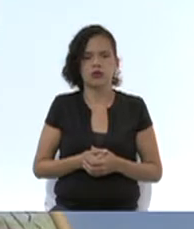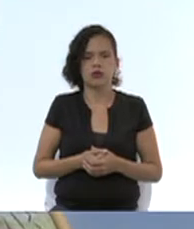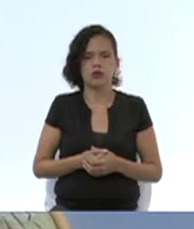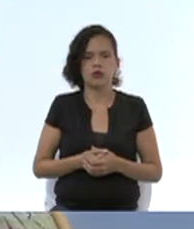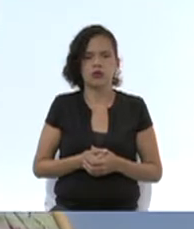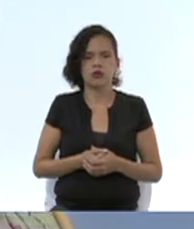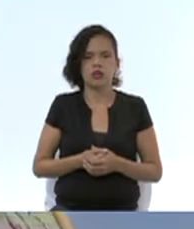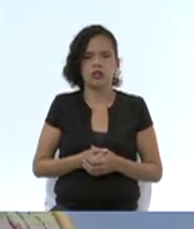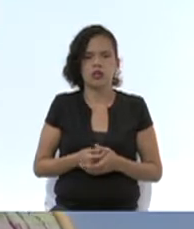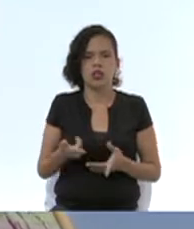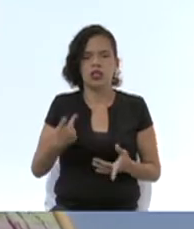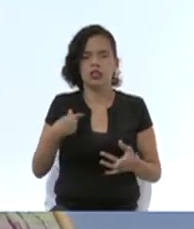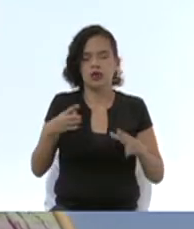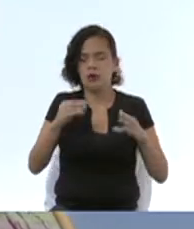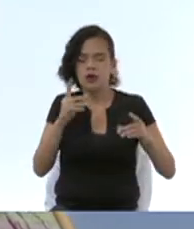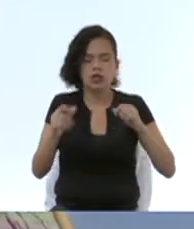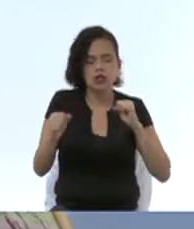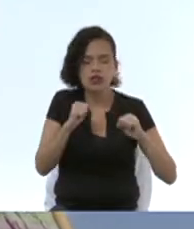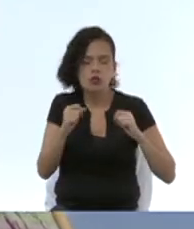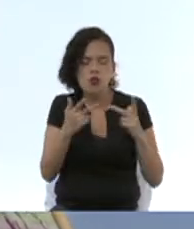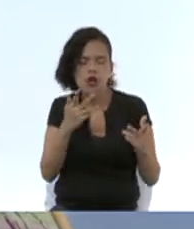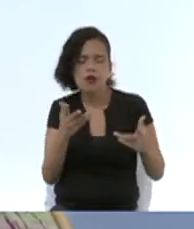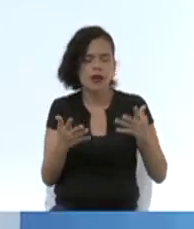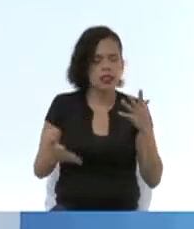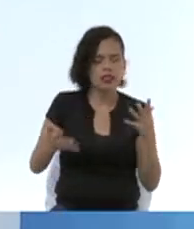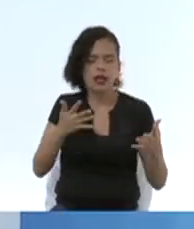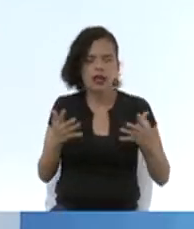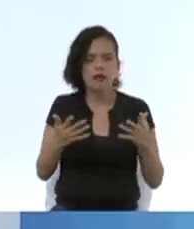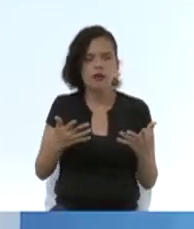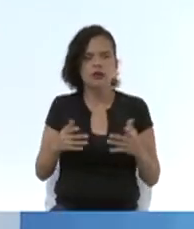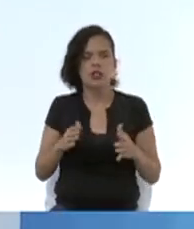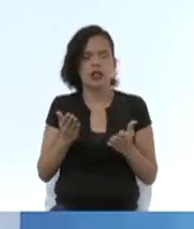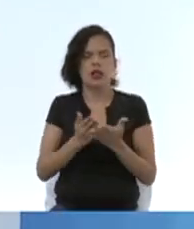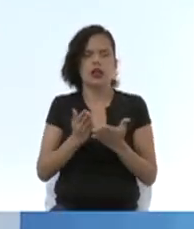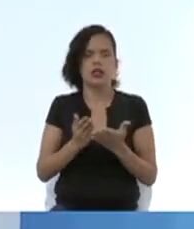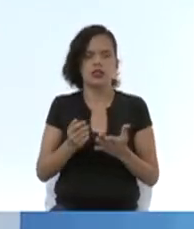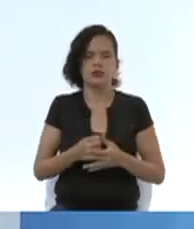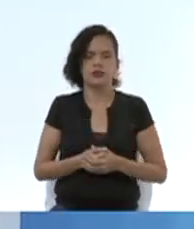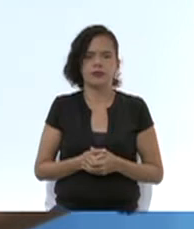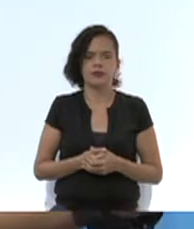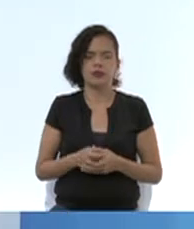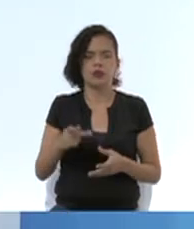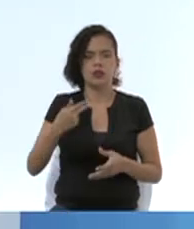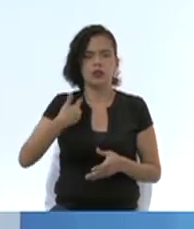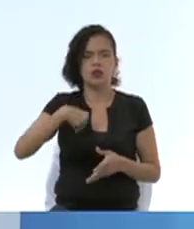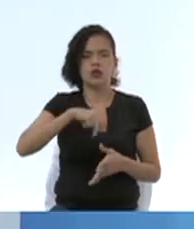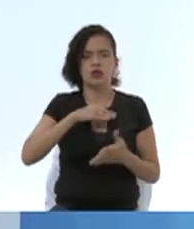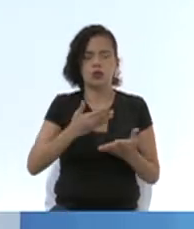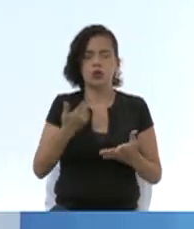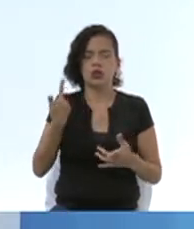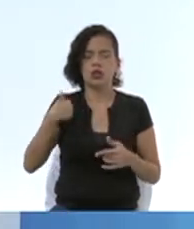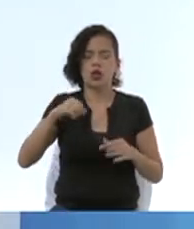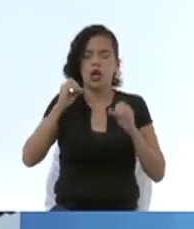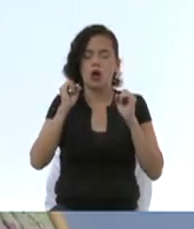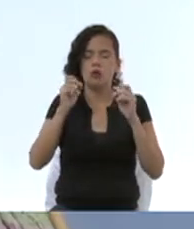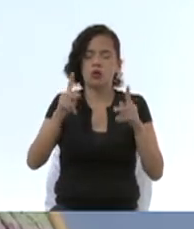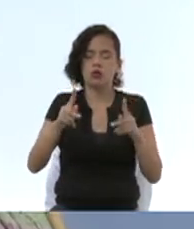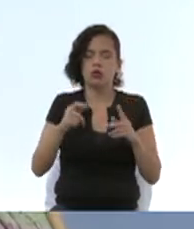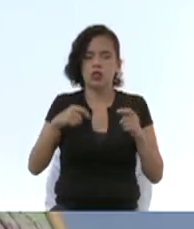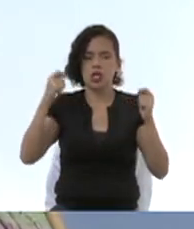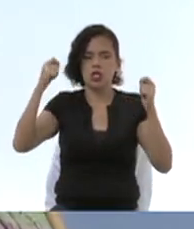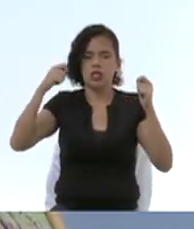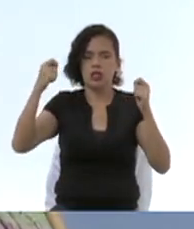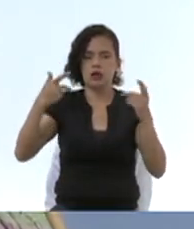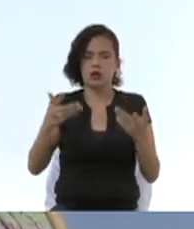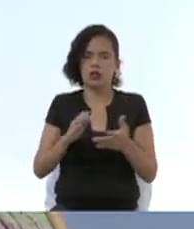porque aquí siempre está activo en las clases. Nosotros hemos tenido la oportunidad de grabar con